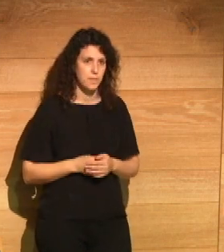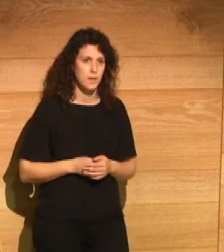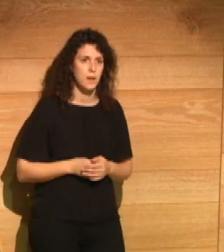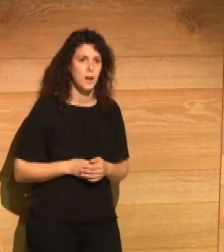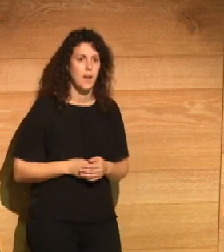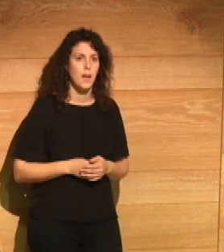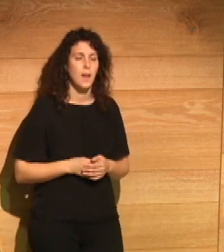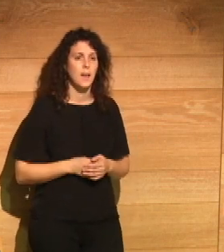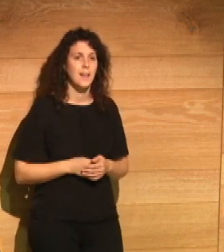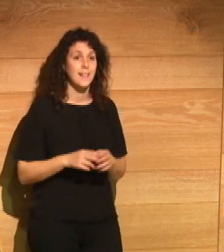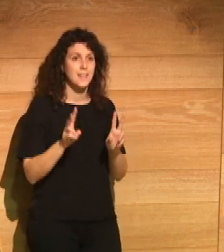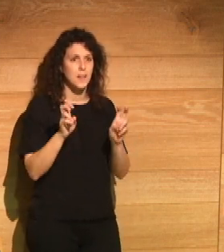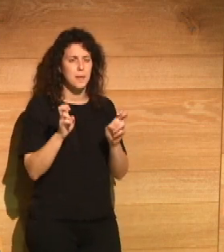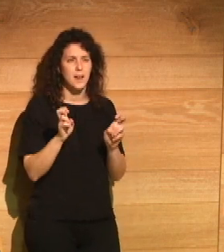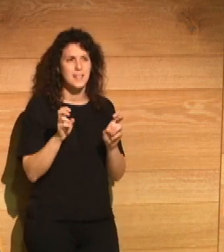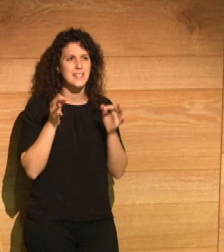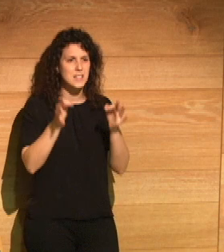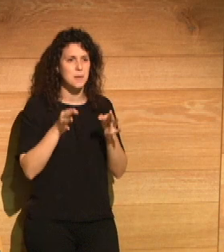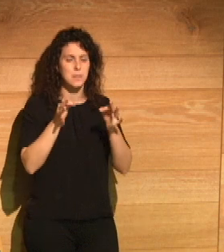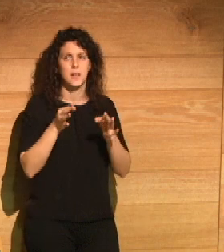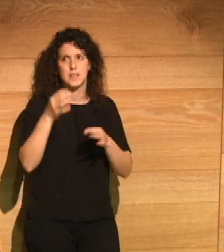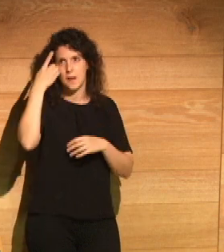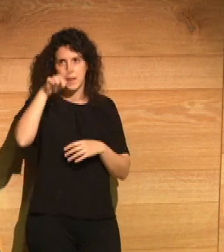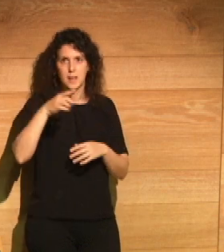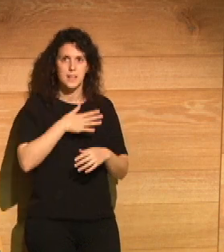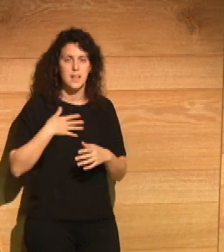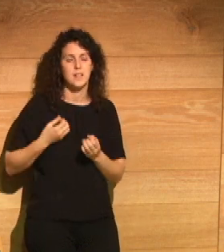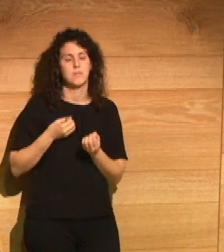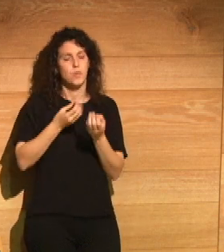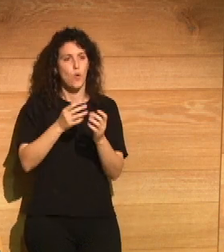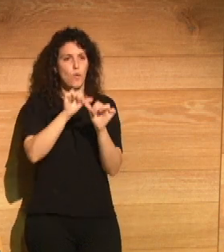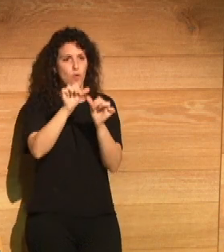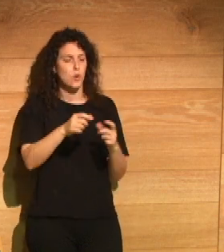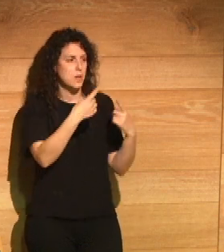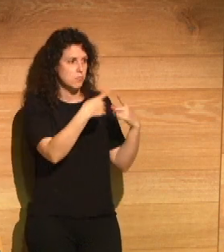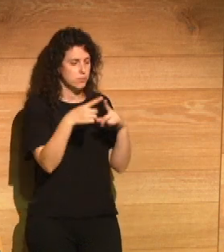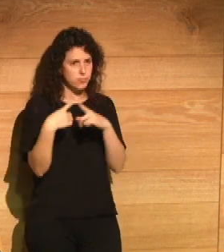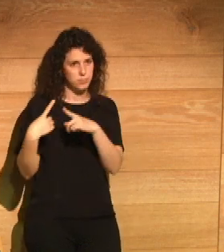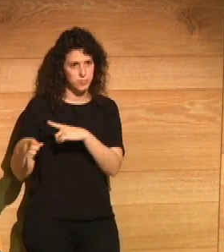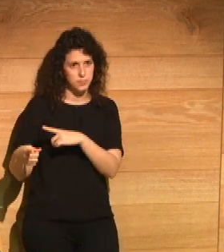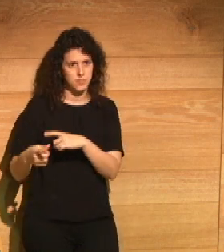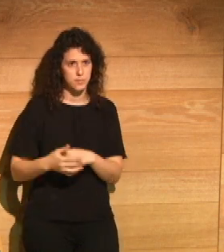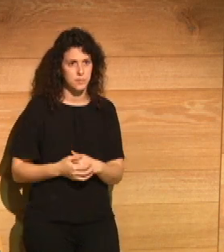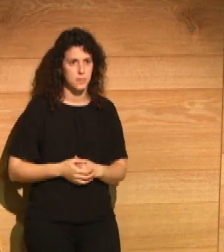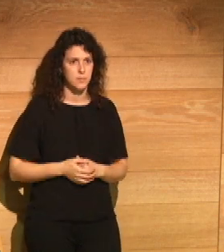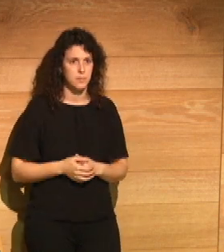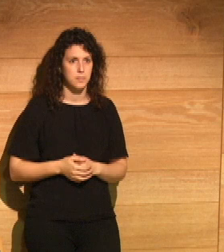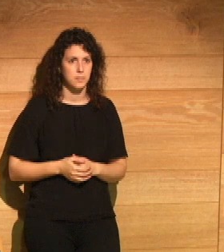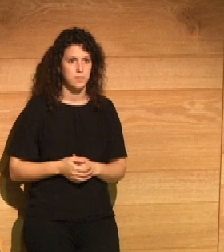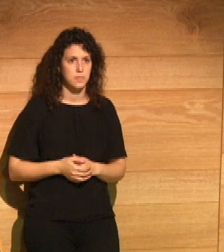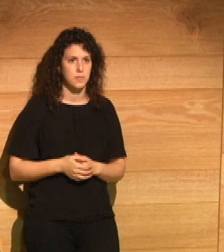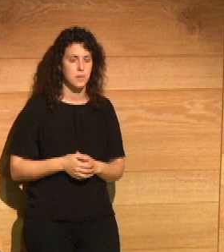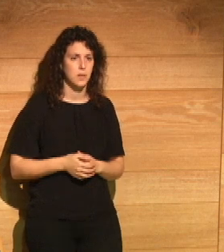es un tema que siempre supiste que querías tratar porque de formas muy distintas, que a quienes no